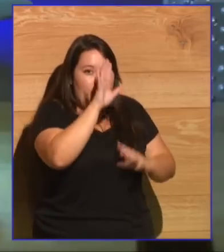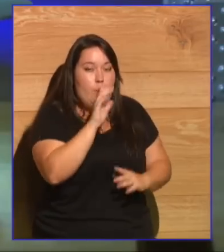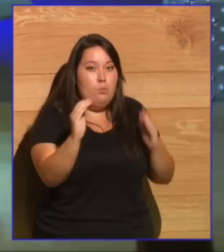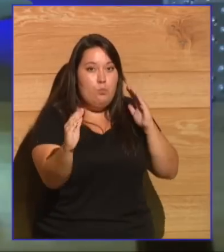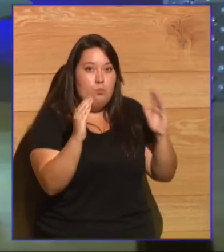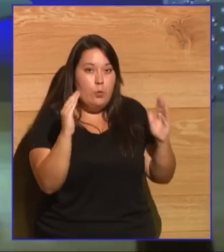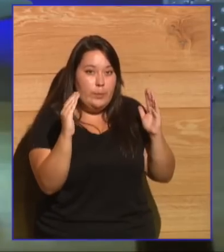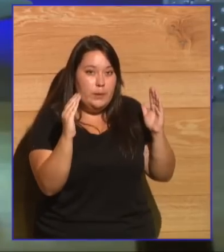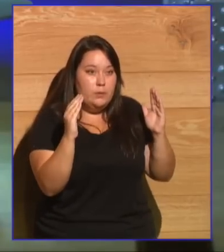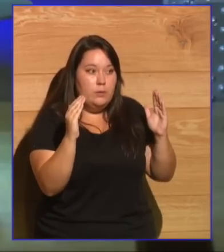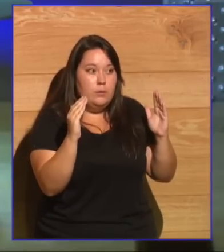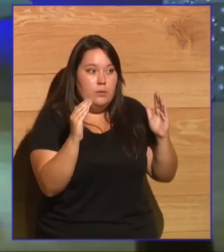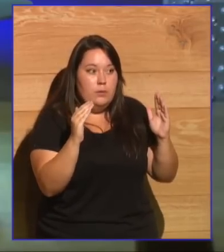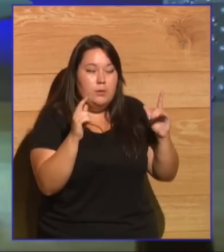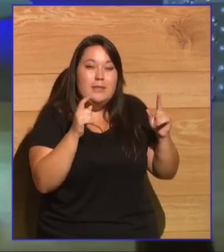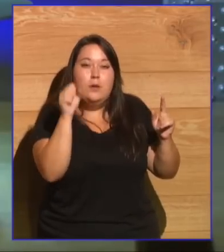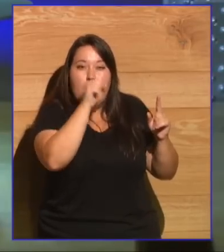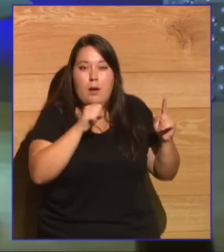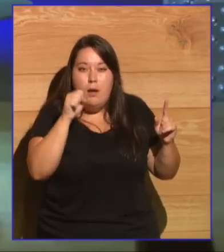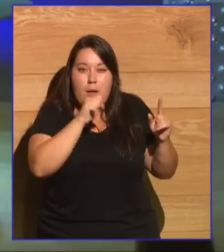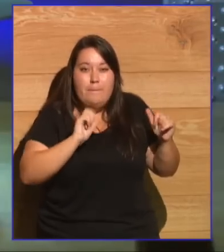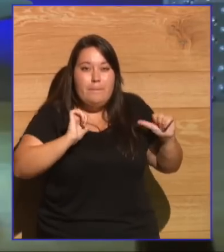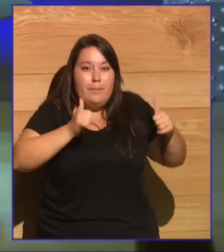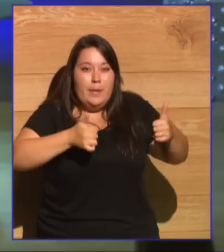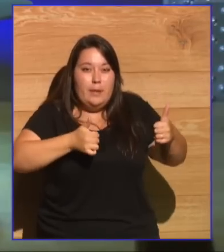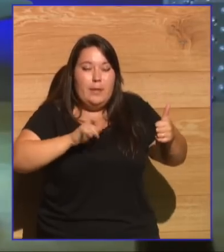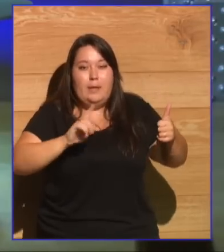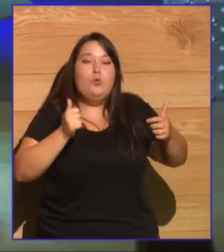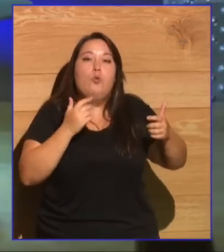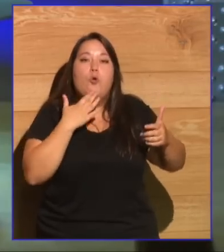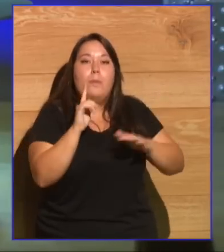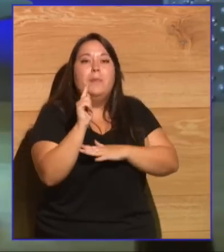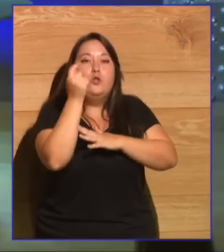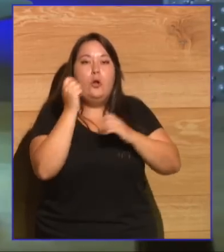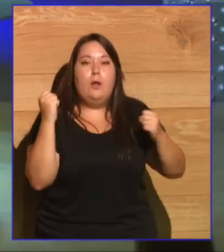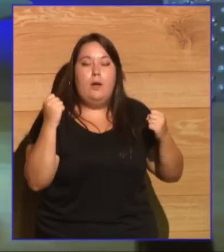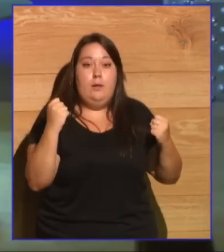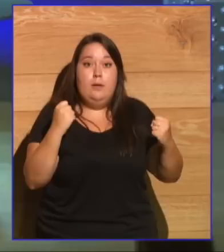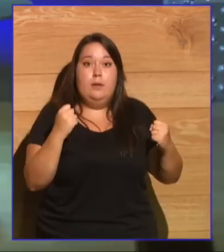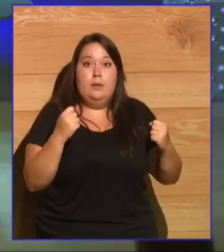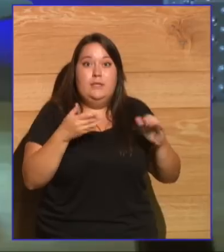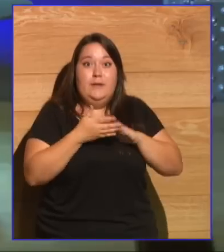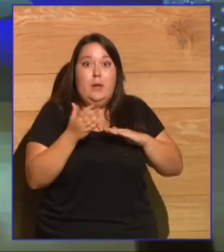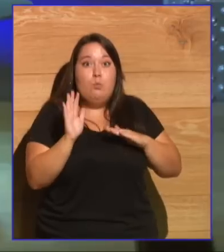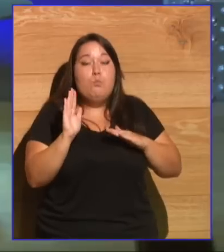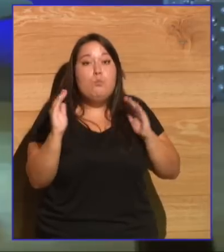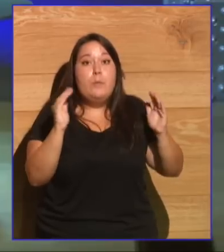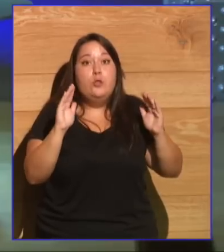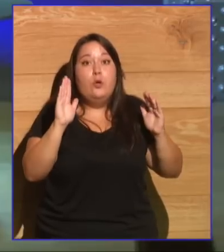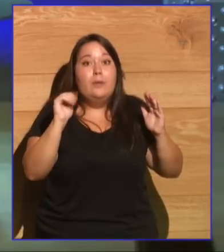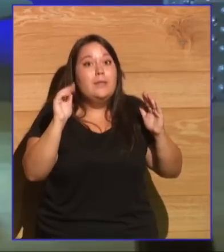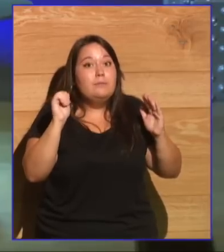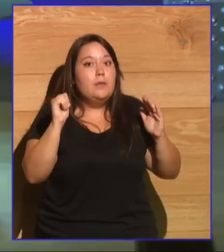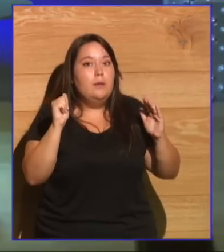momento en el que está tito tito tiene al de la victoria que es cuando se están despidiendo sabe que se va a tu mejor